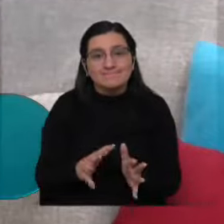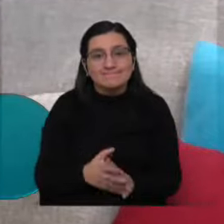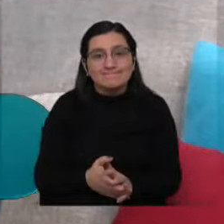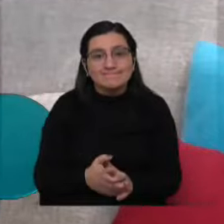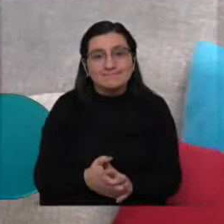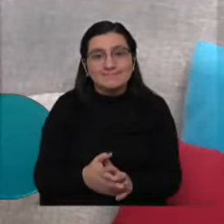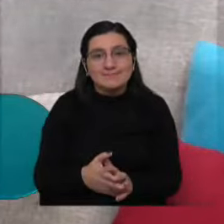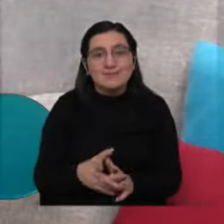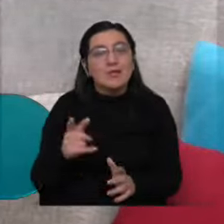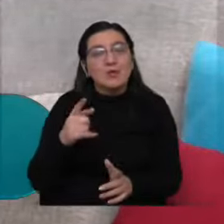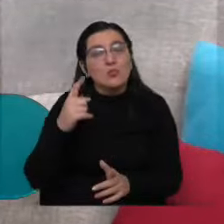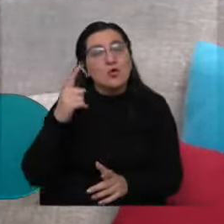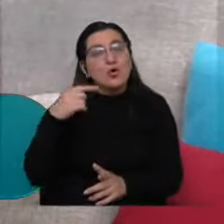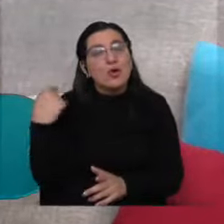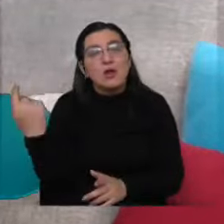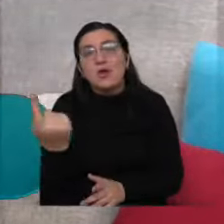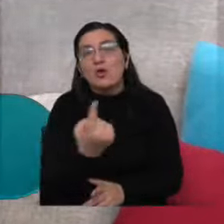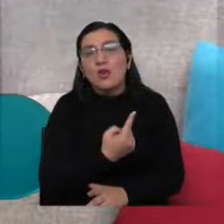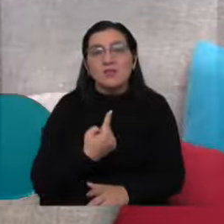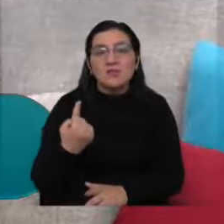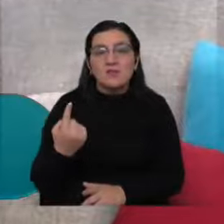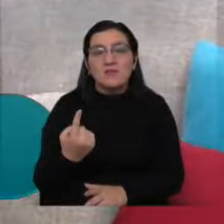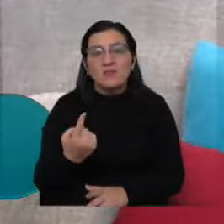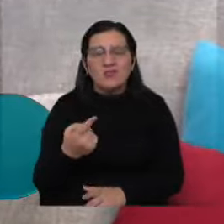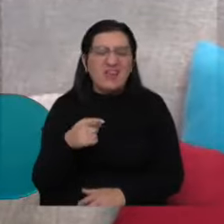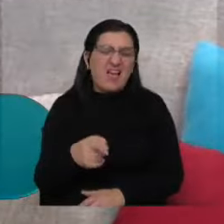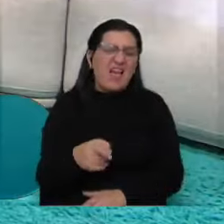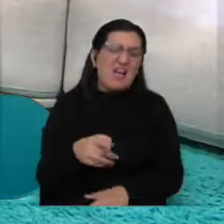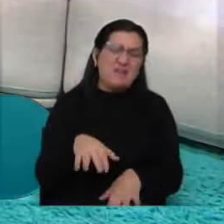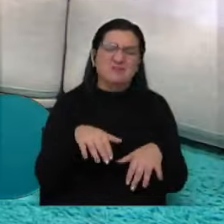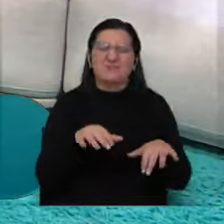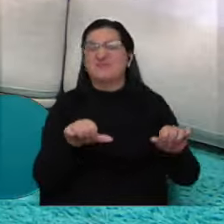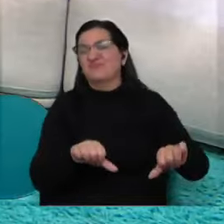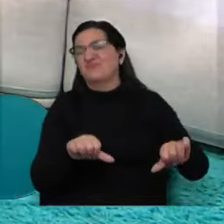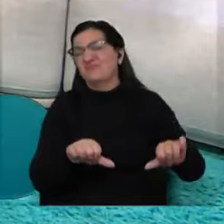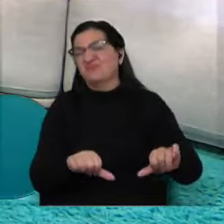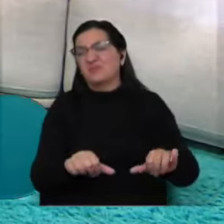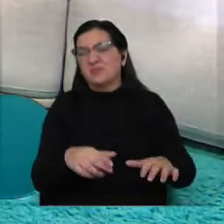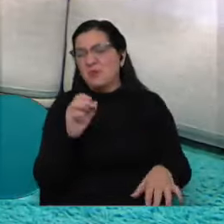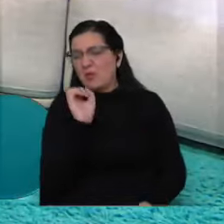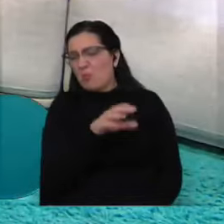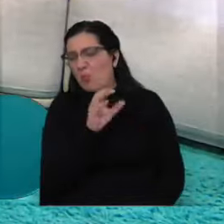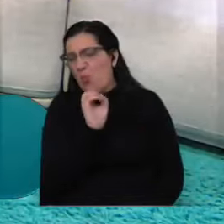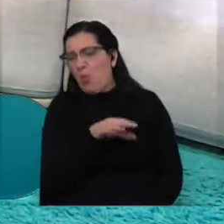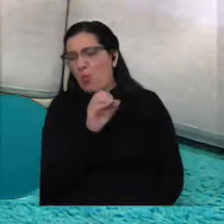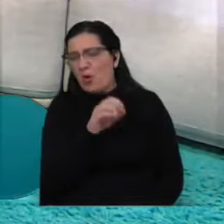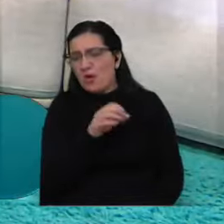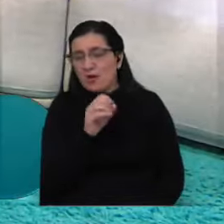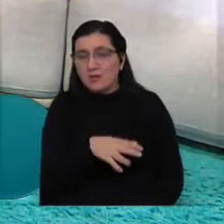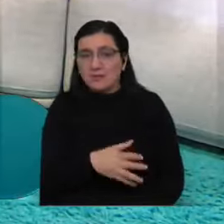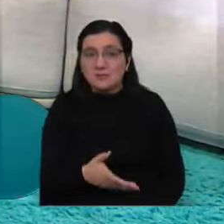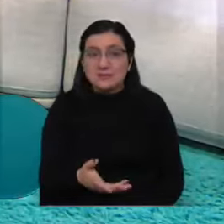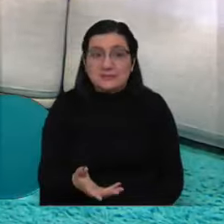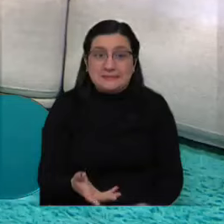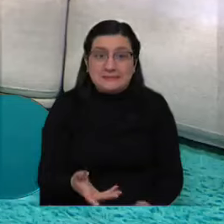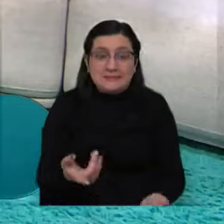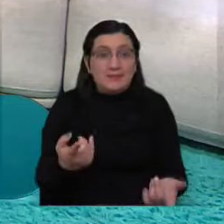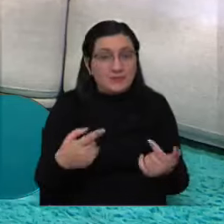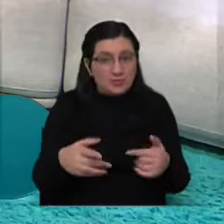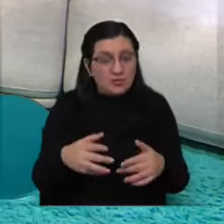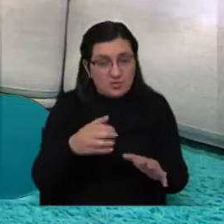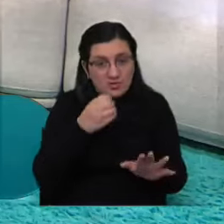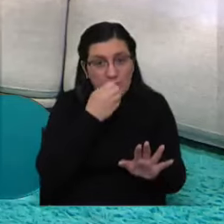inconsciente colectivo no en esta cosa como de desprestigio de de lo burlesco quizá entonces creo que está bueno que ya ha pasado